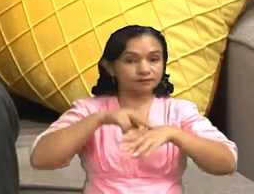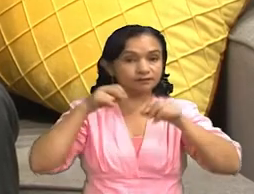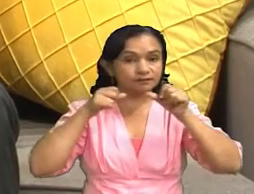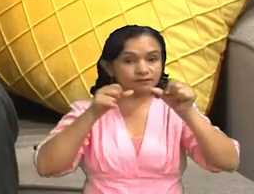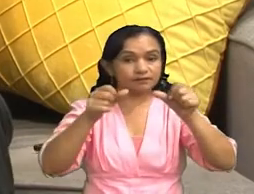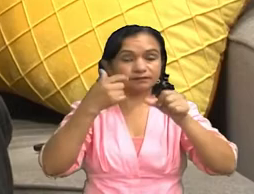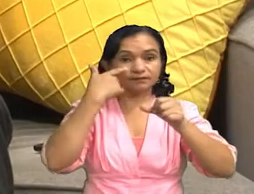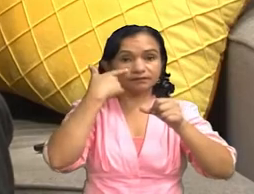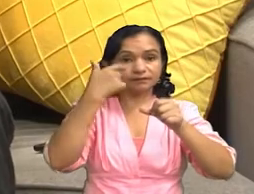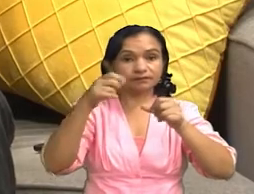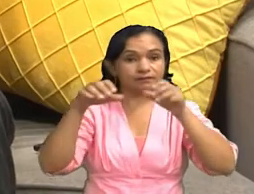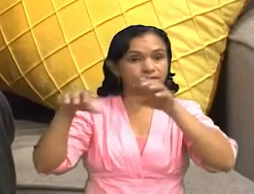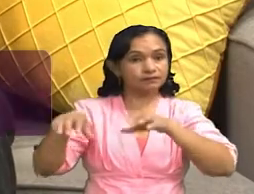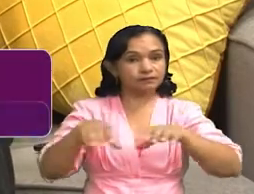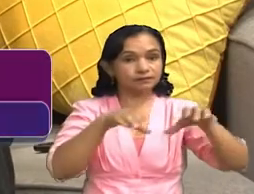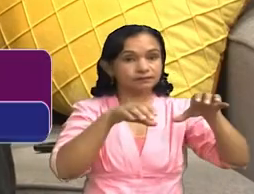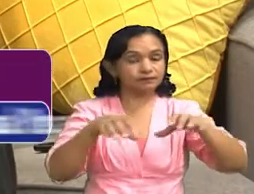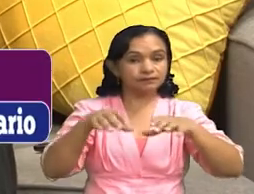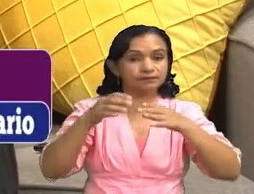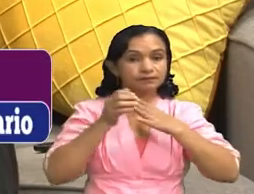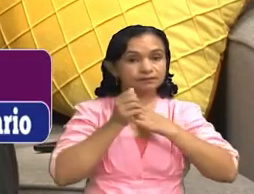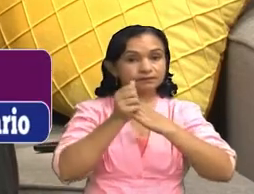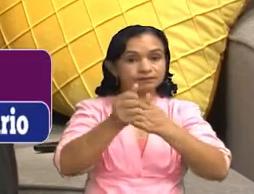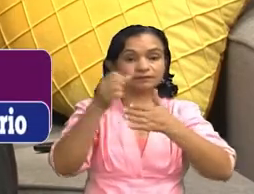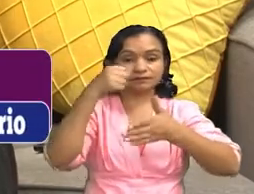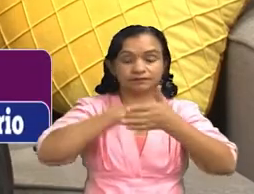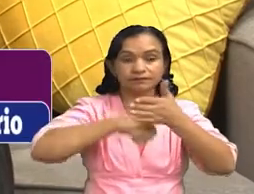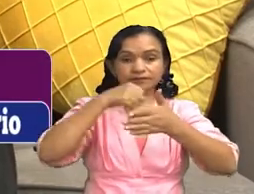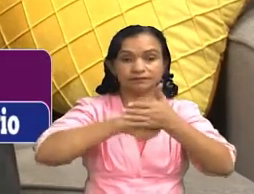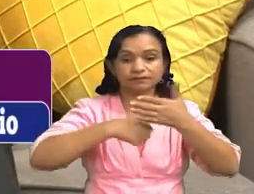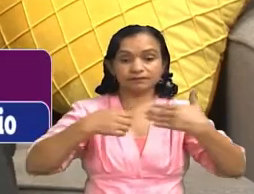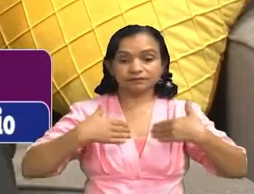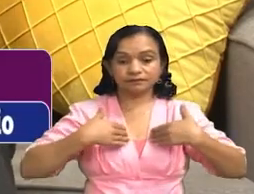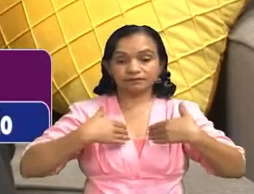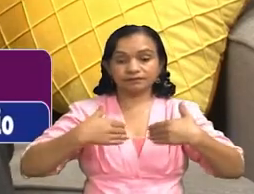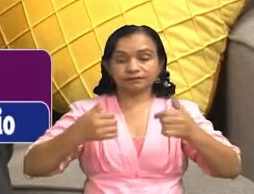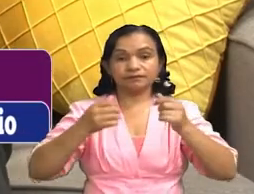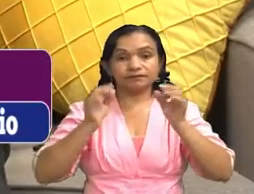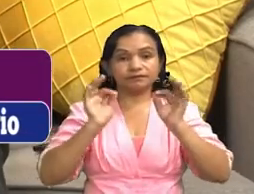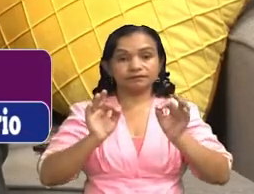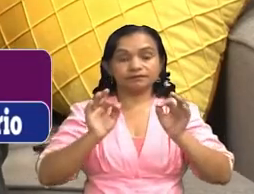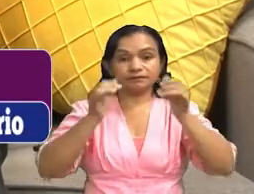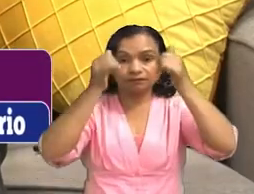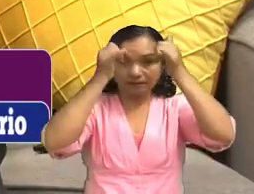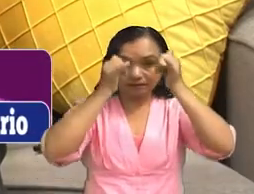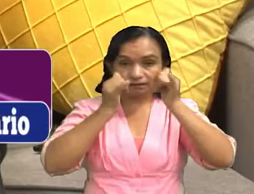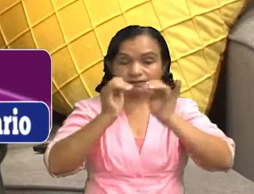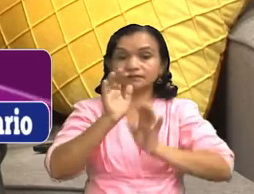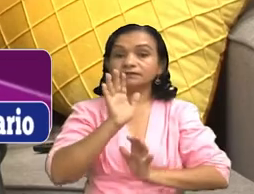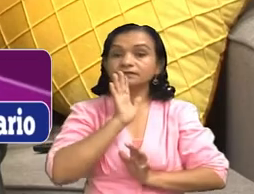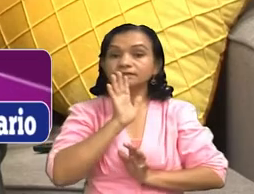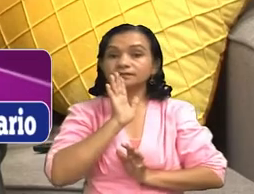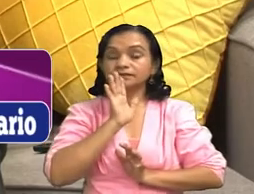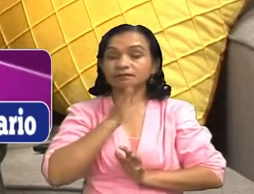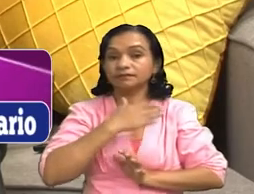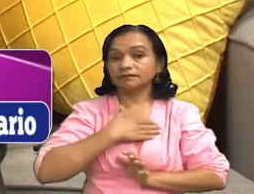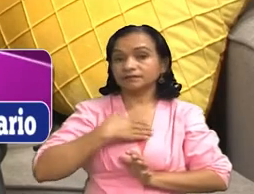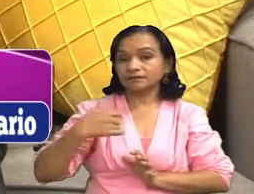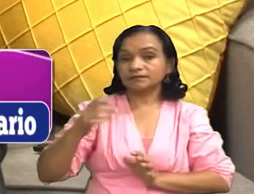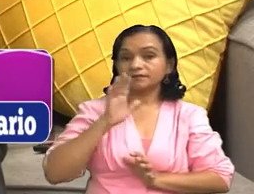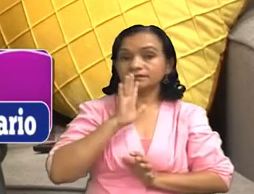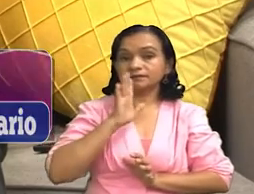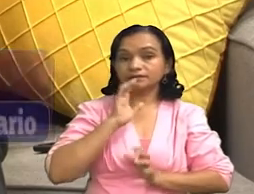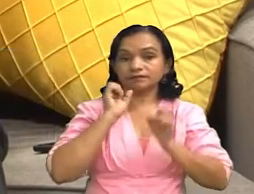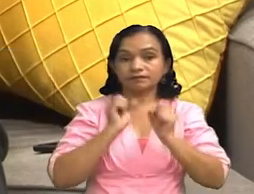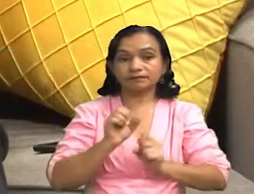conociendo cuáles han sido las acciones encaminadas a fortalecer la sanidad del alto ganadero nicaragüense. Y pues para hablar de ello, es mejor que conversar con el